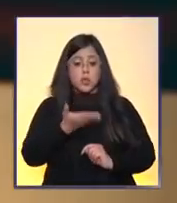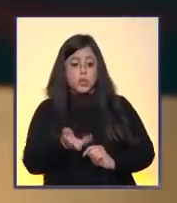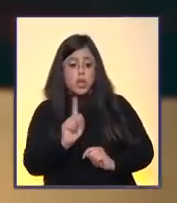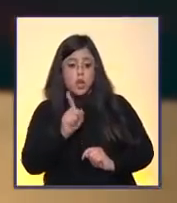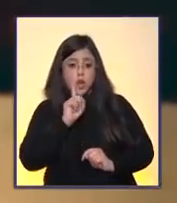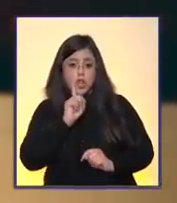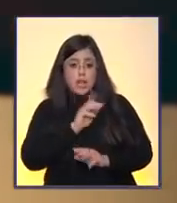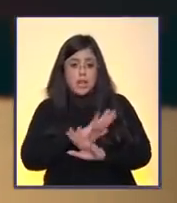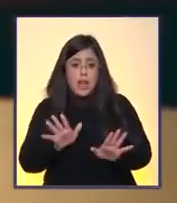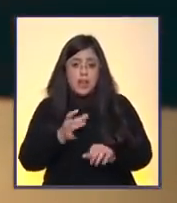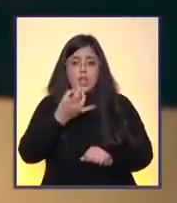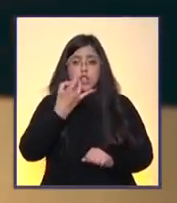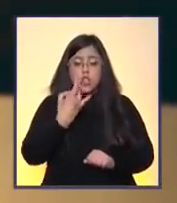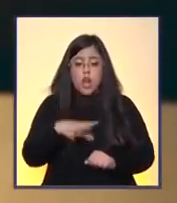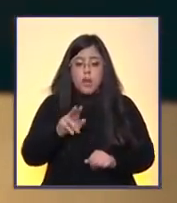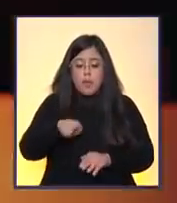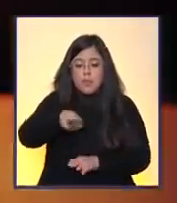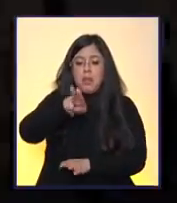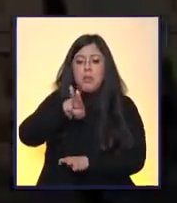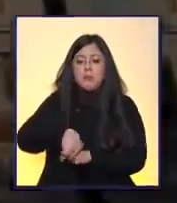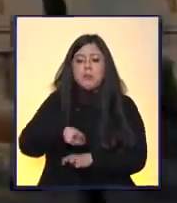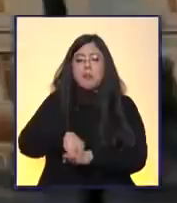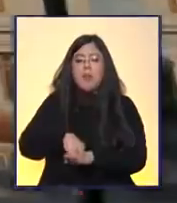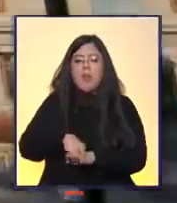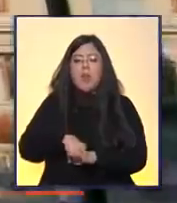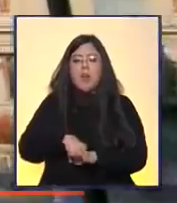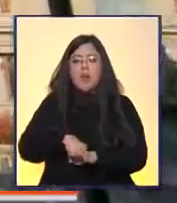nada, solo tirarse en la cama de espalda y disfrutar.